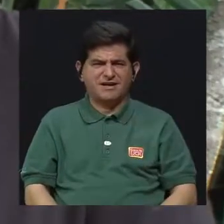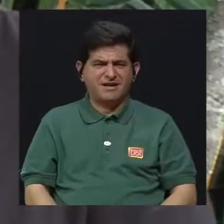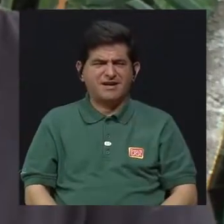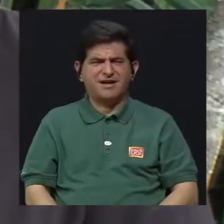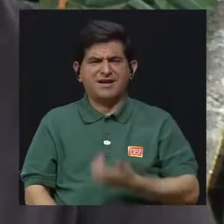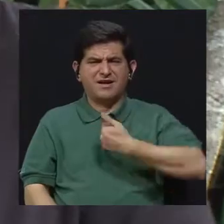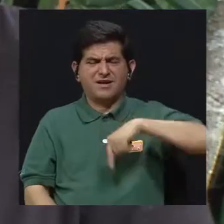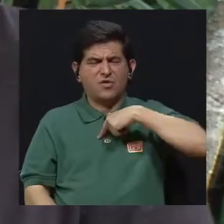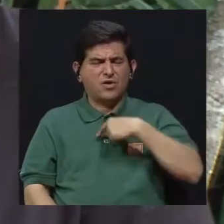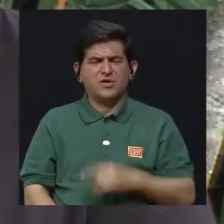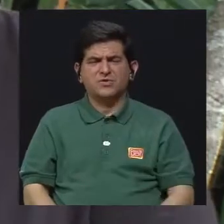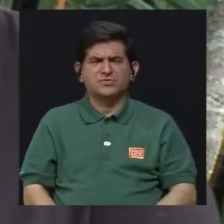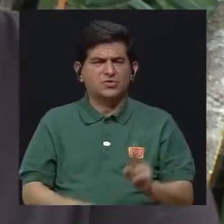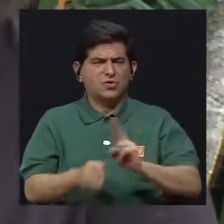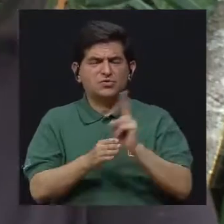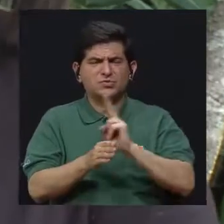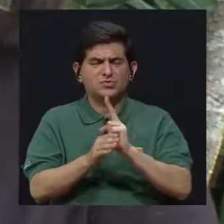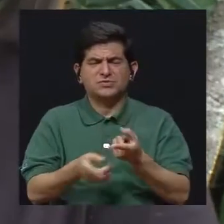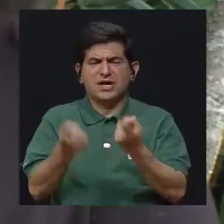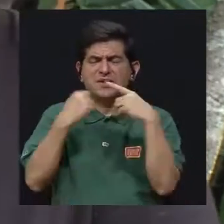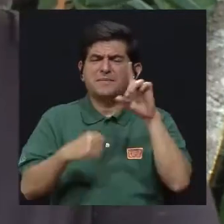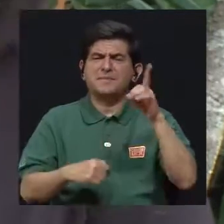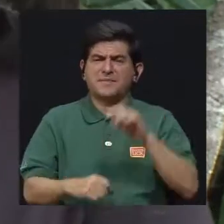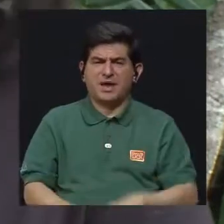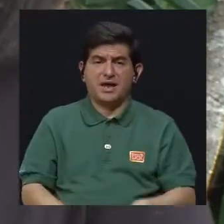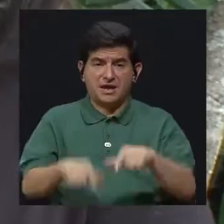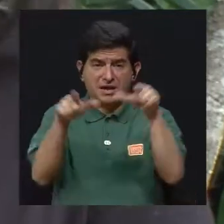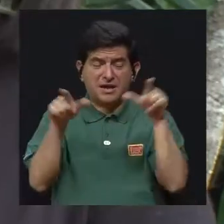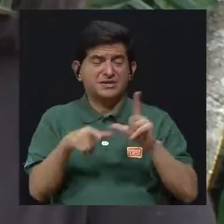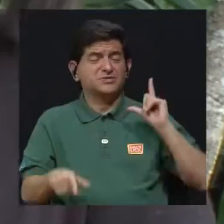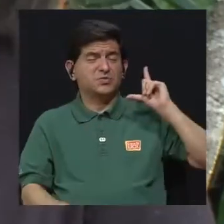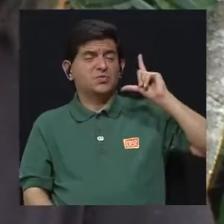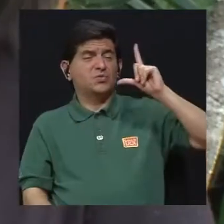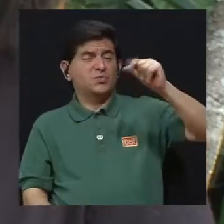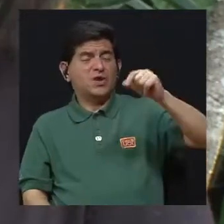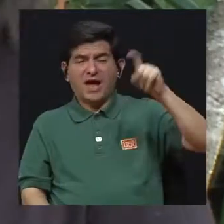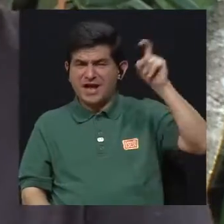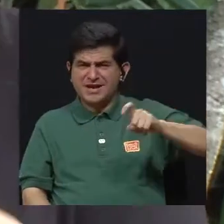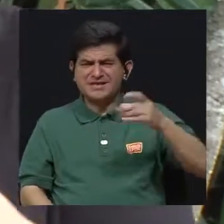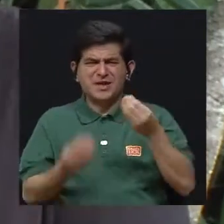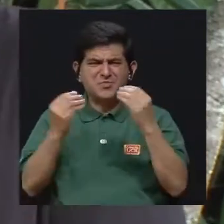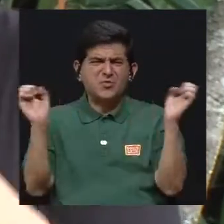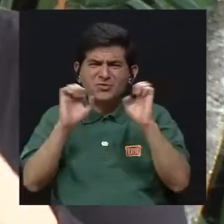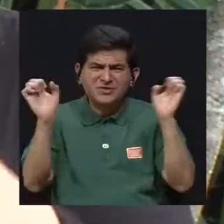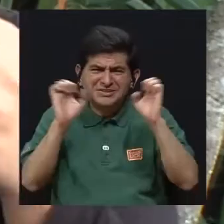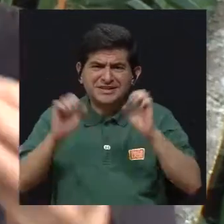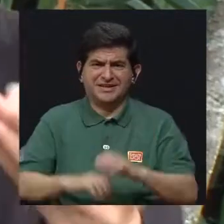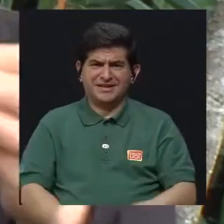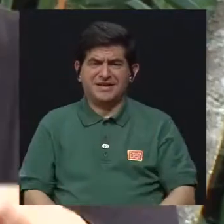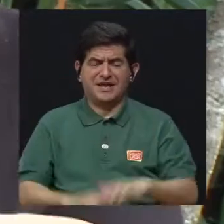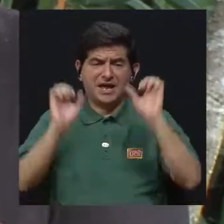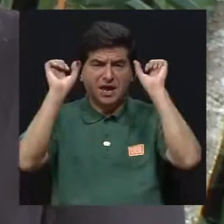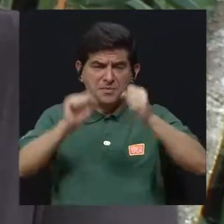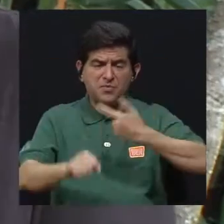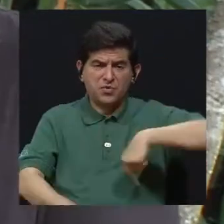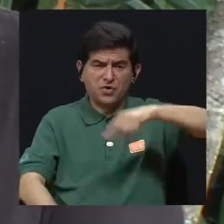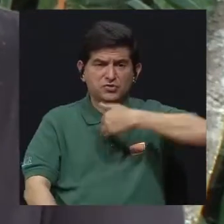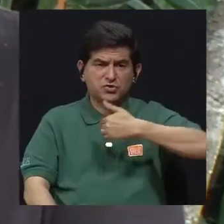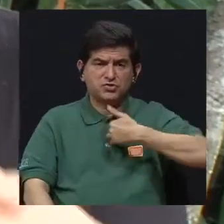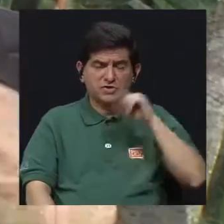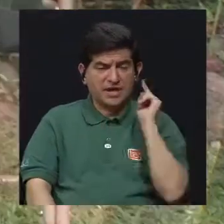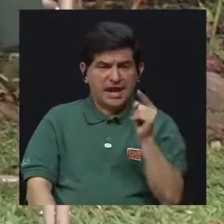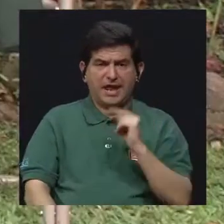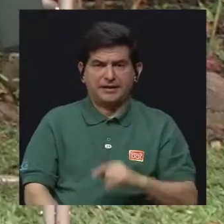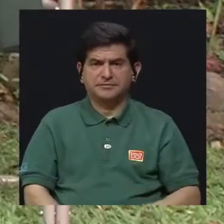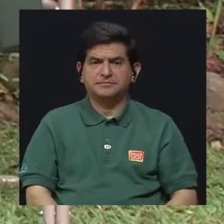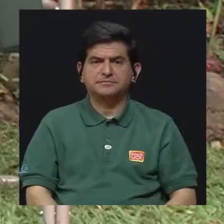viene lo que consumimos, si viene desde lugares muy lejanos, si ha requerido mucha energía para que podamos tenerla ahí